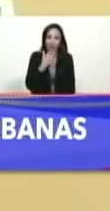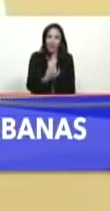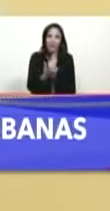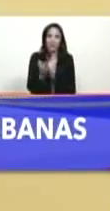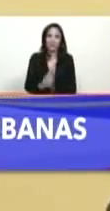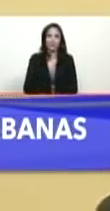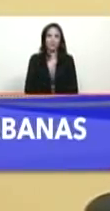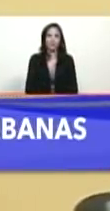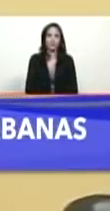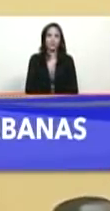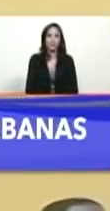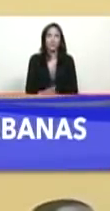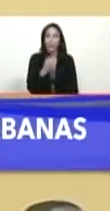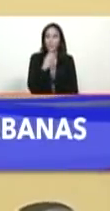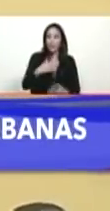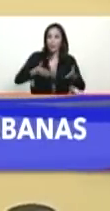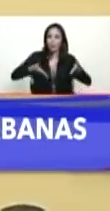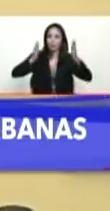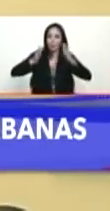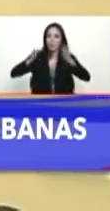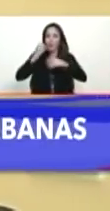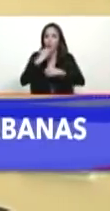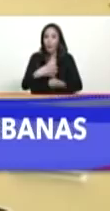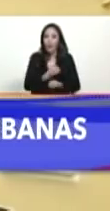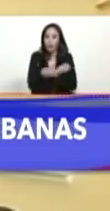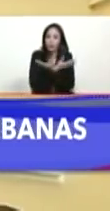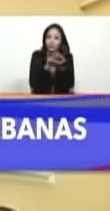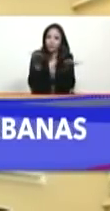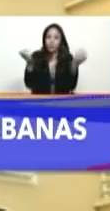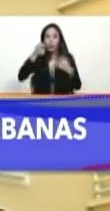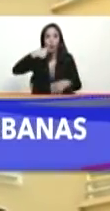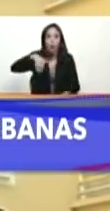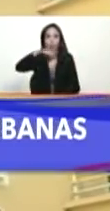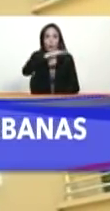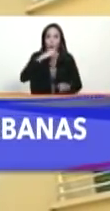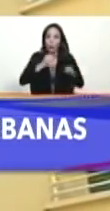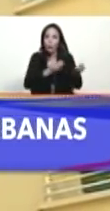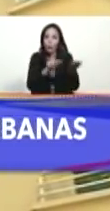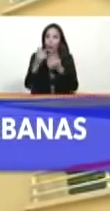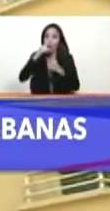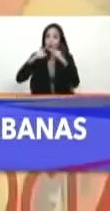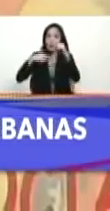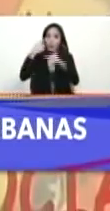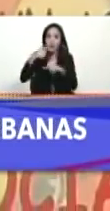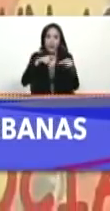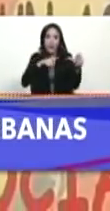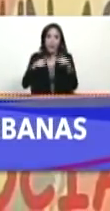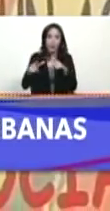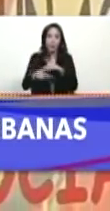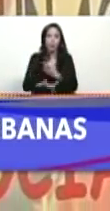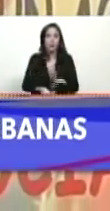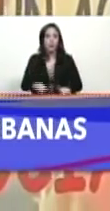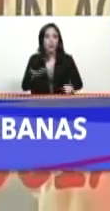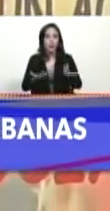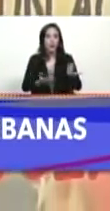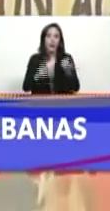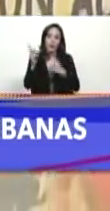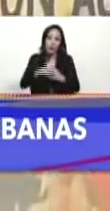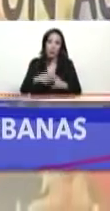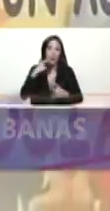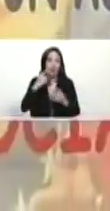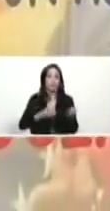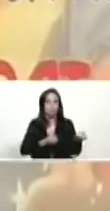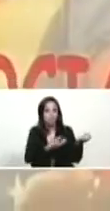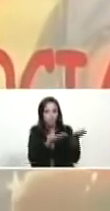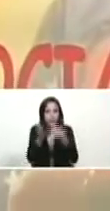unas bellas apartamentos que se le entregó al pueblo, donde ya a partir de mañana se va a entregar nuevamente más